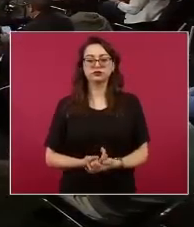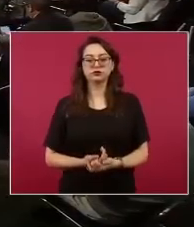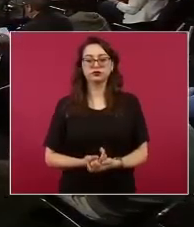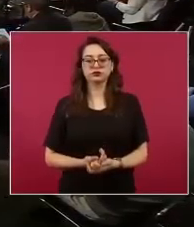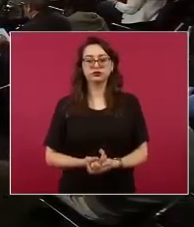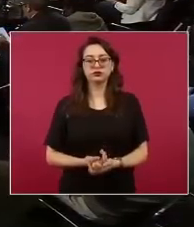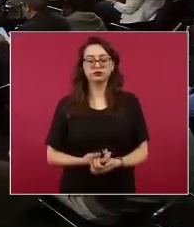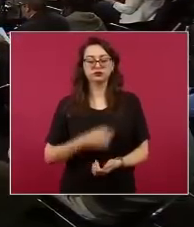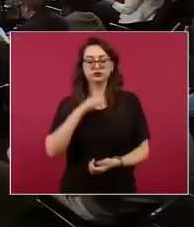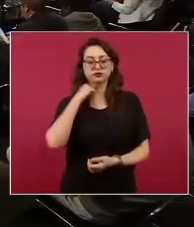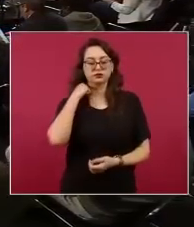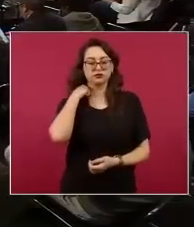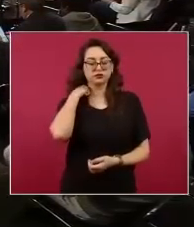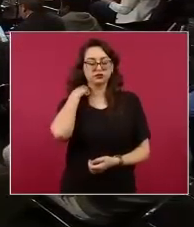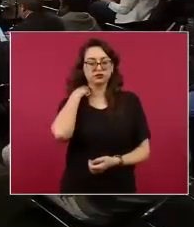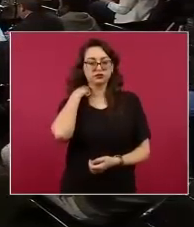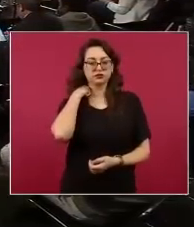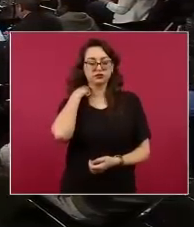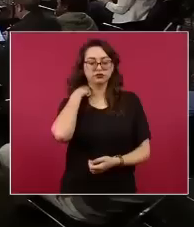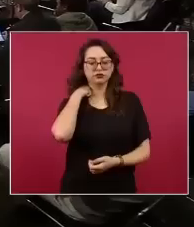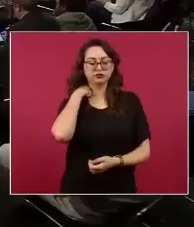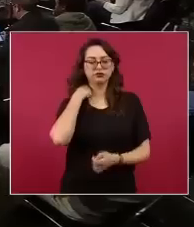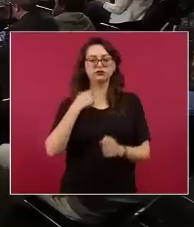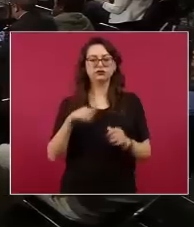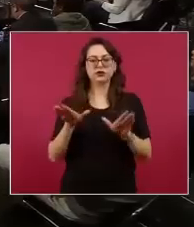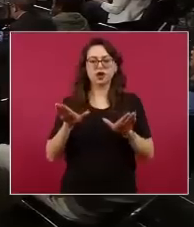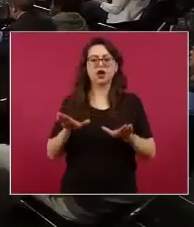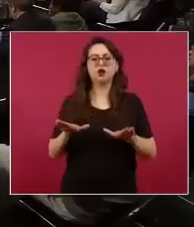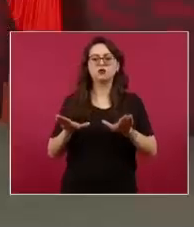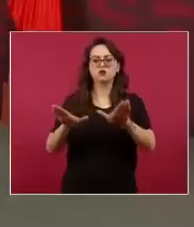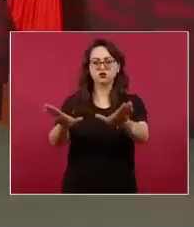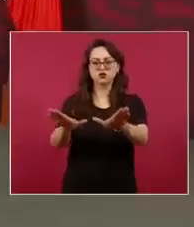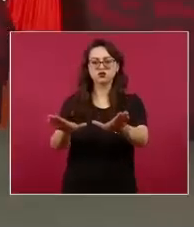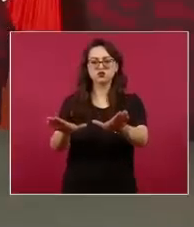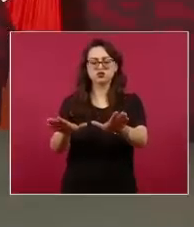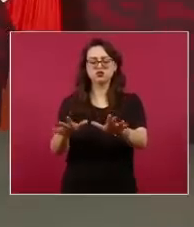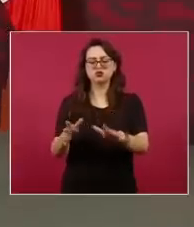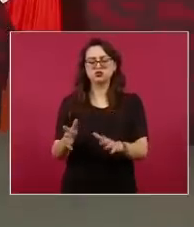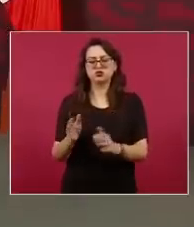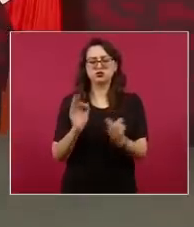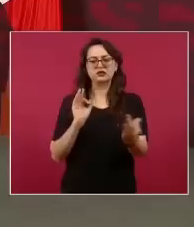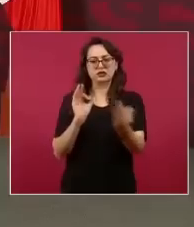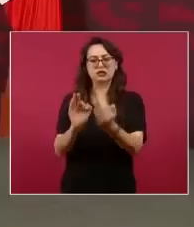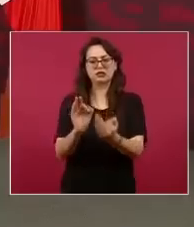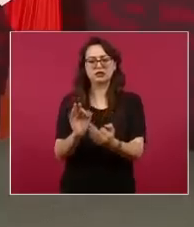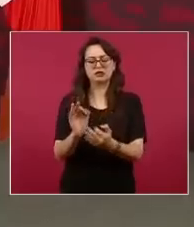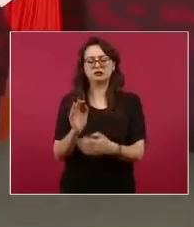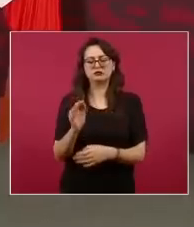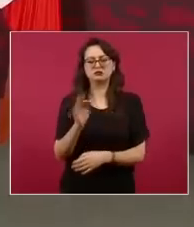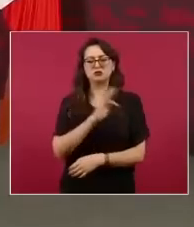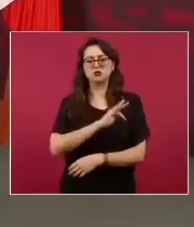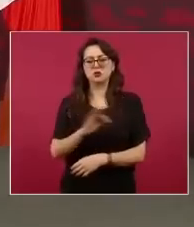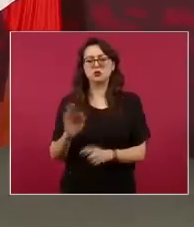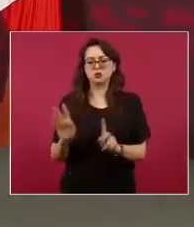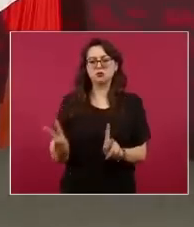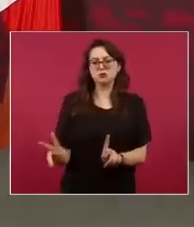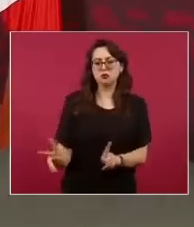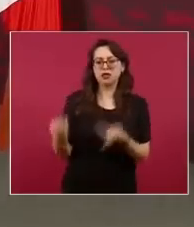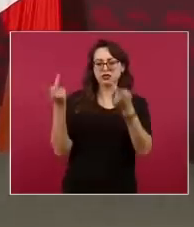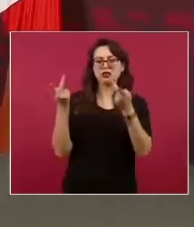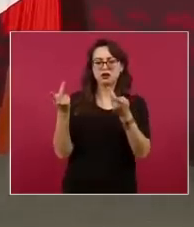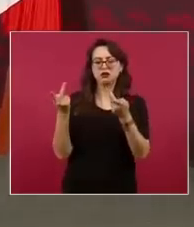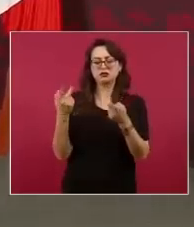que se venda no puedo decir más solo